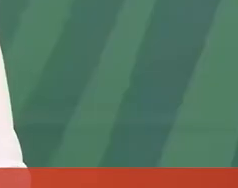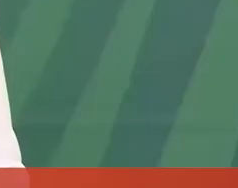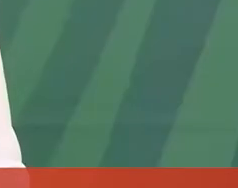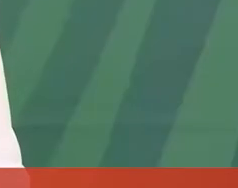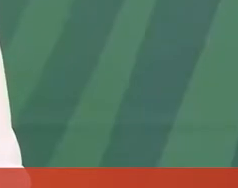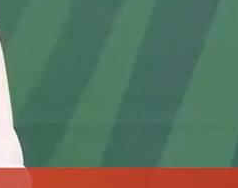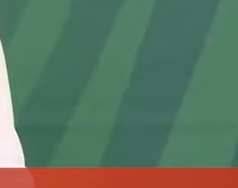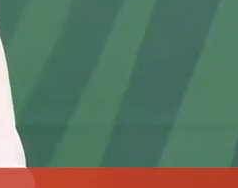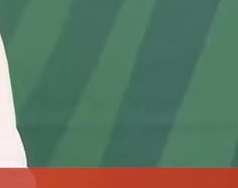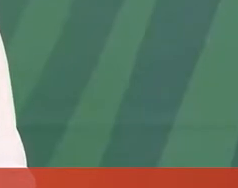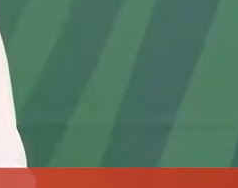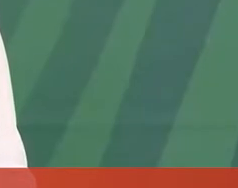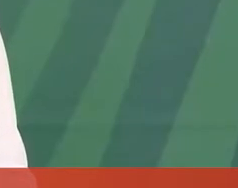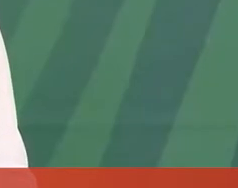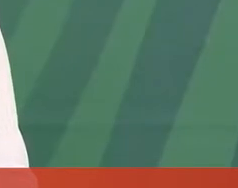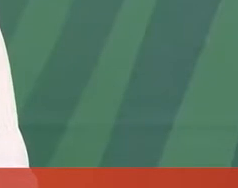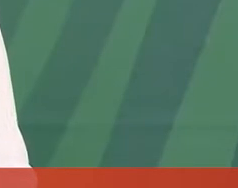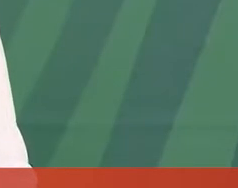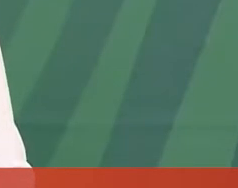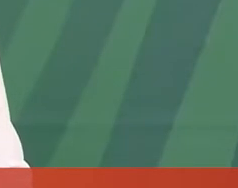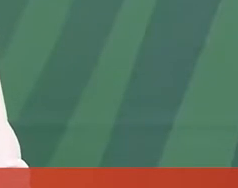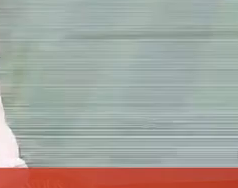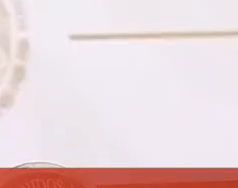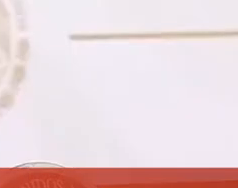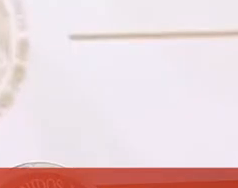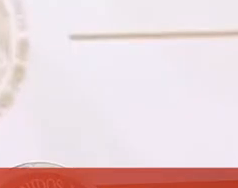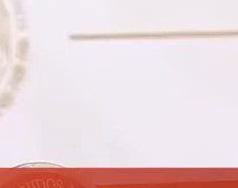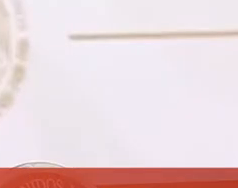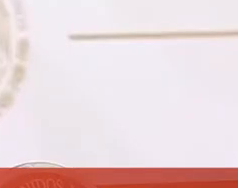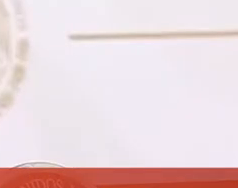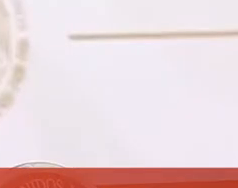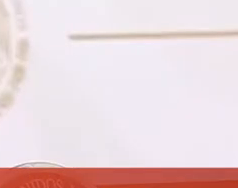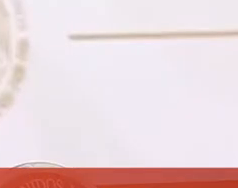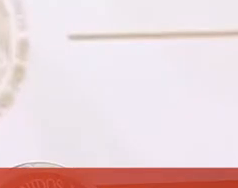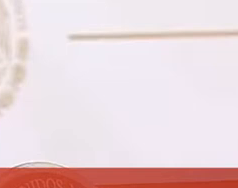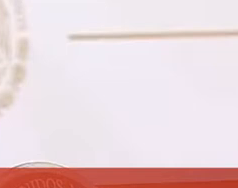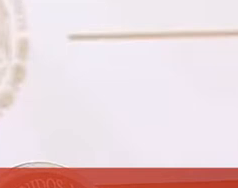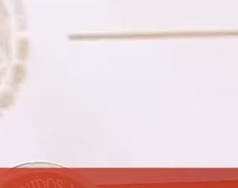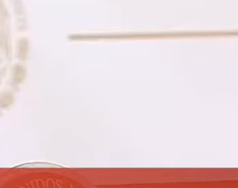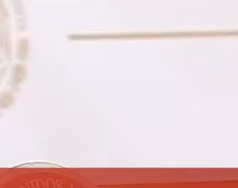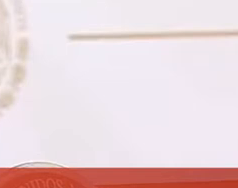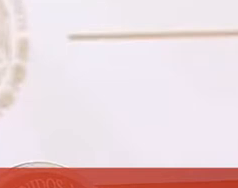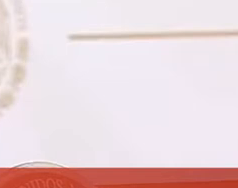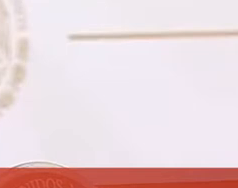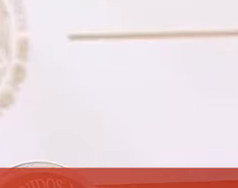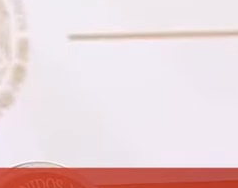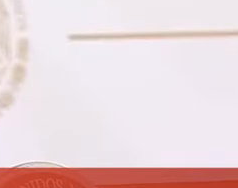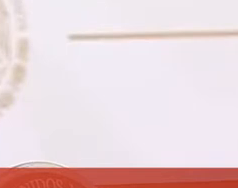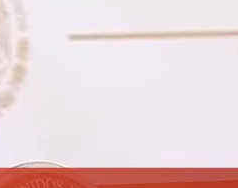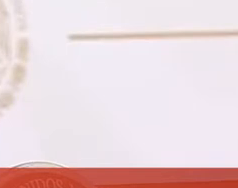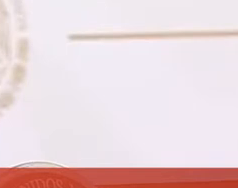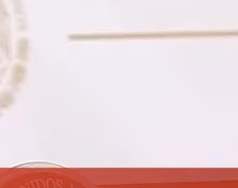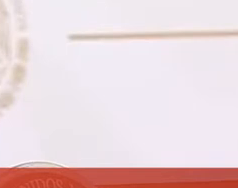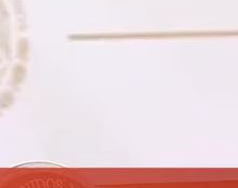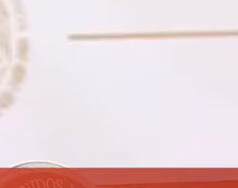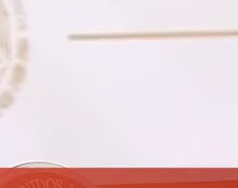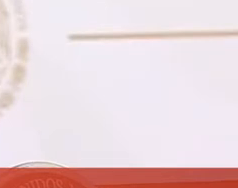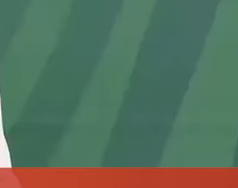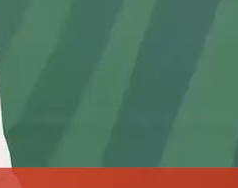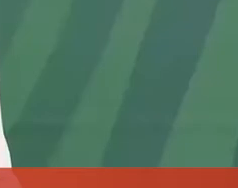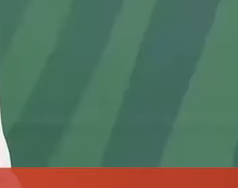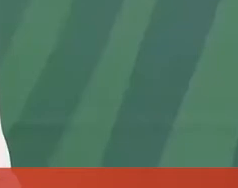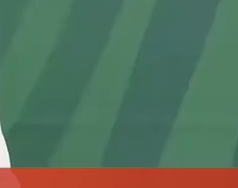garantizando la paz, la seguridad, la protección de todos, en especial de